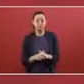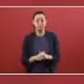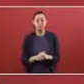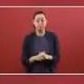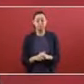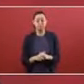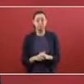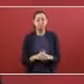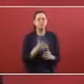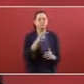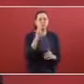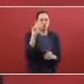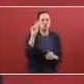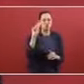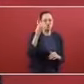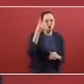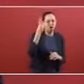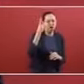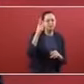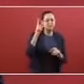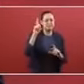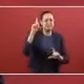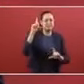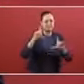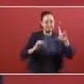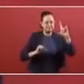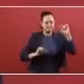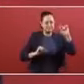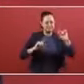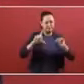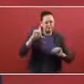pérdida en el dólar, pero eso en la relación